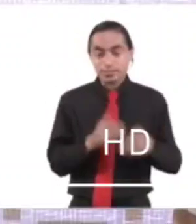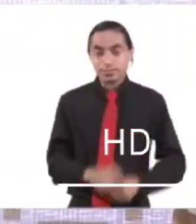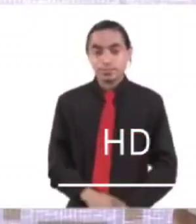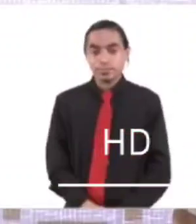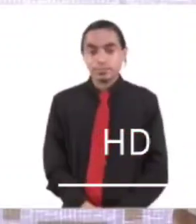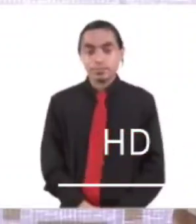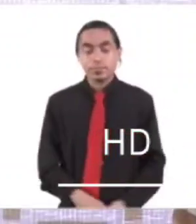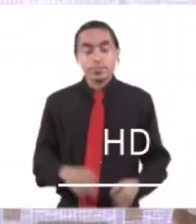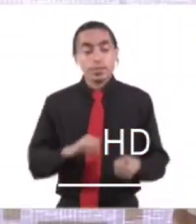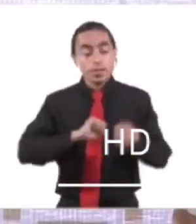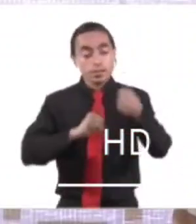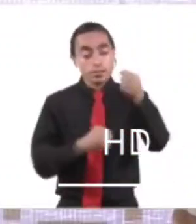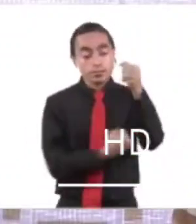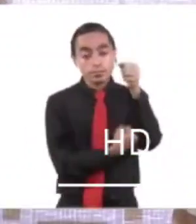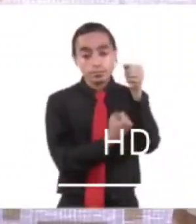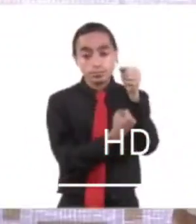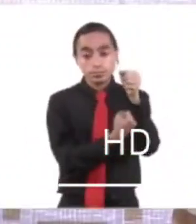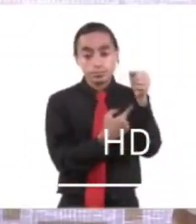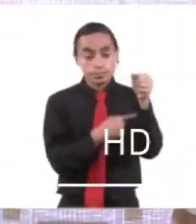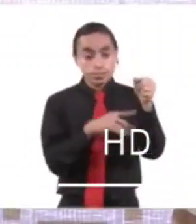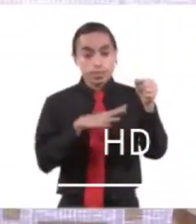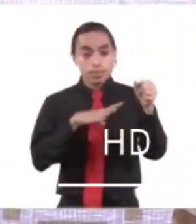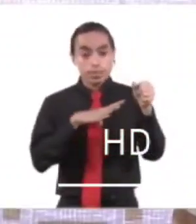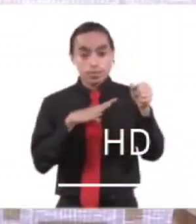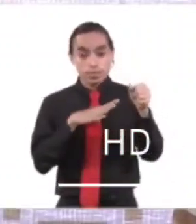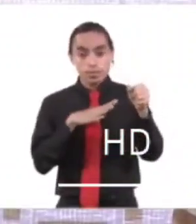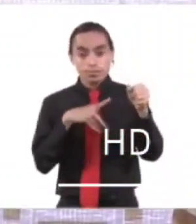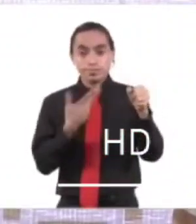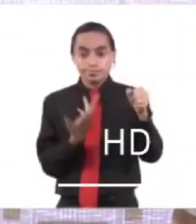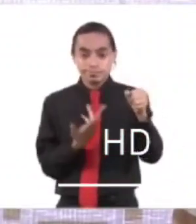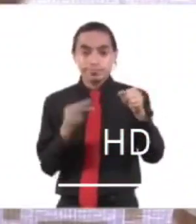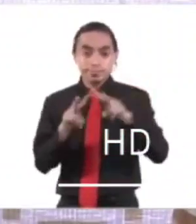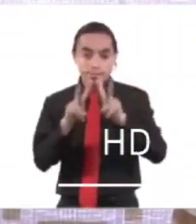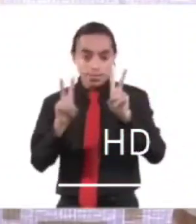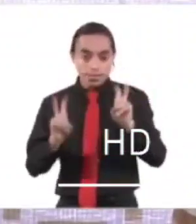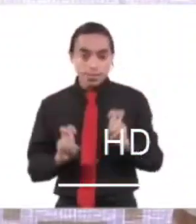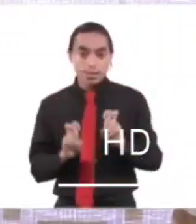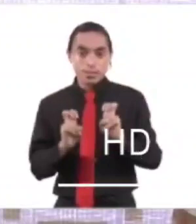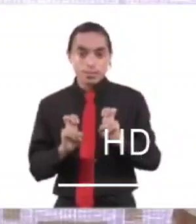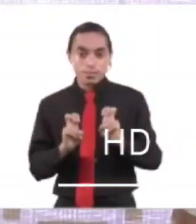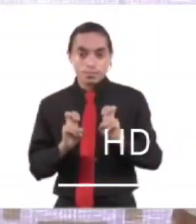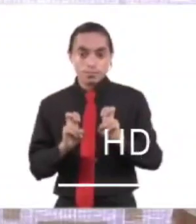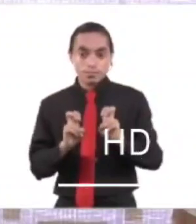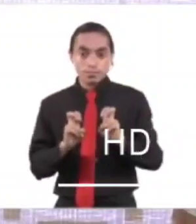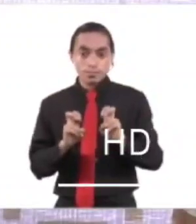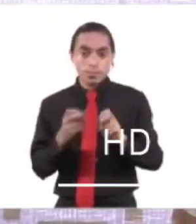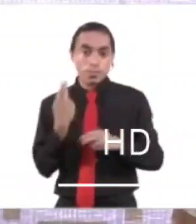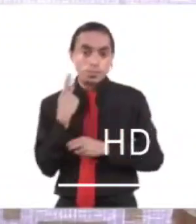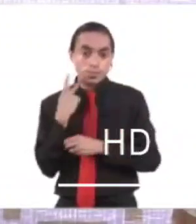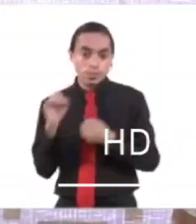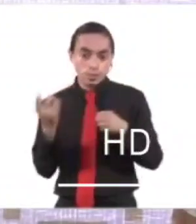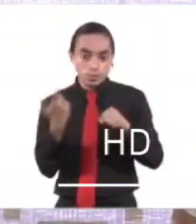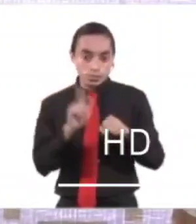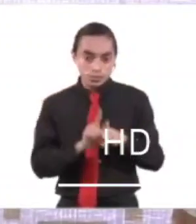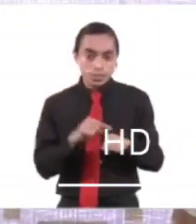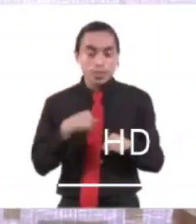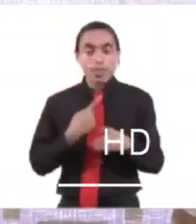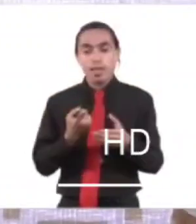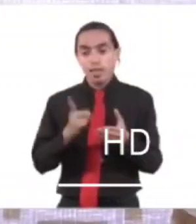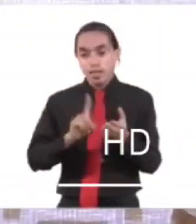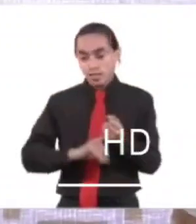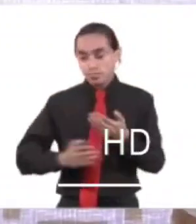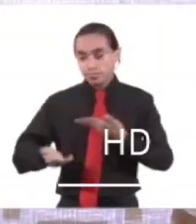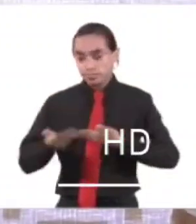Estos pilares son parte de la política social. Aquí se hace comunidad, se hace tejido